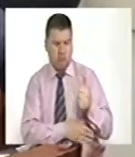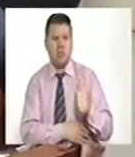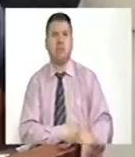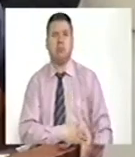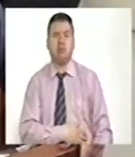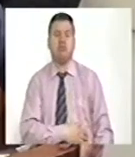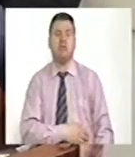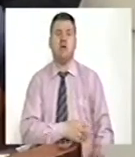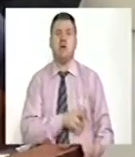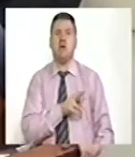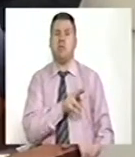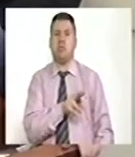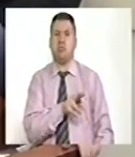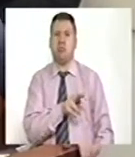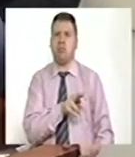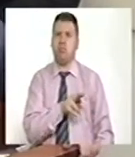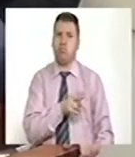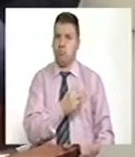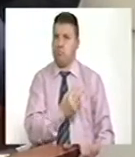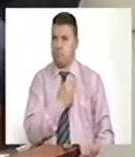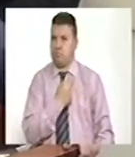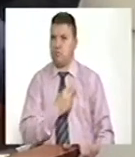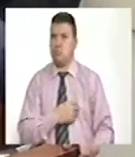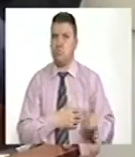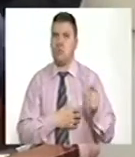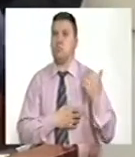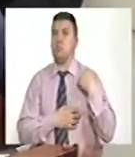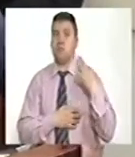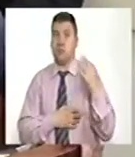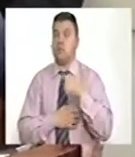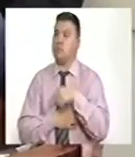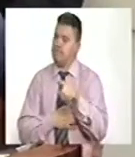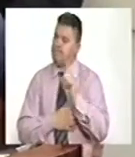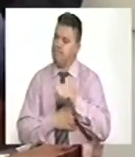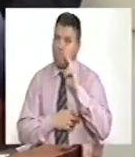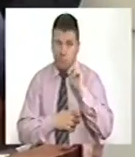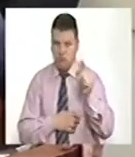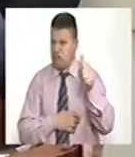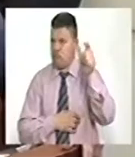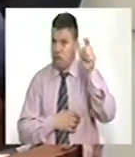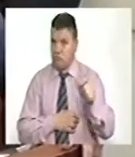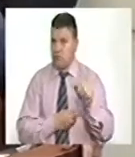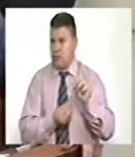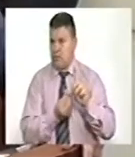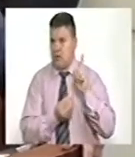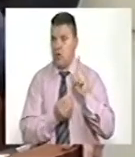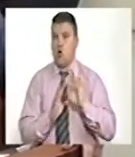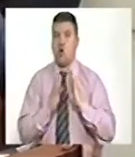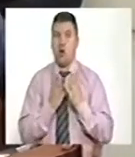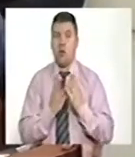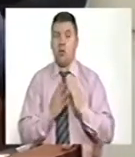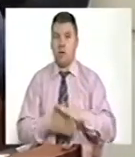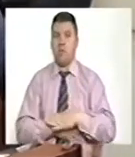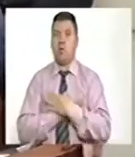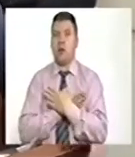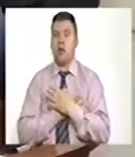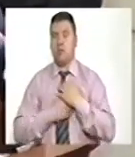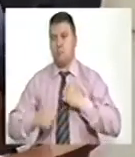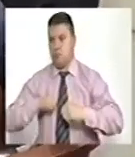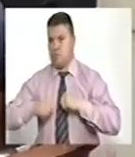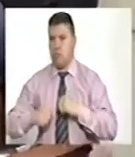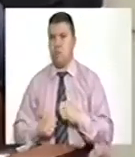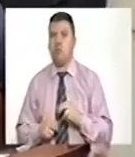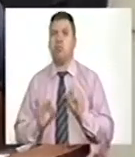vio bien que hiciéramos esta investigación institucionalmente, como Congreso de la República, donde